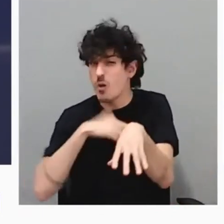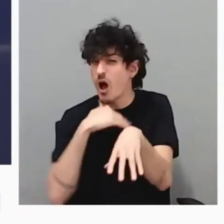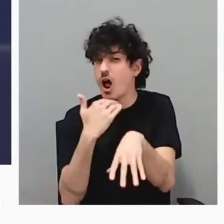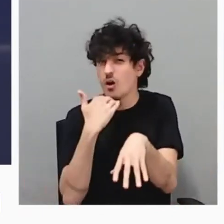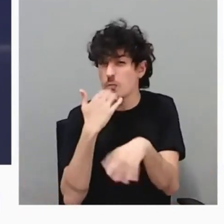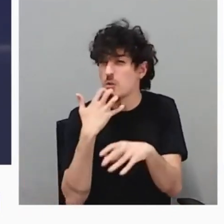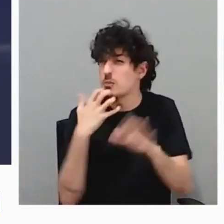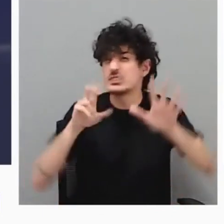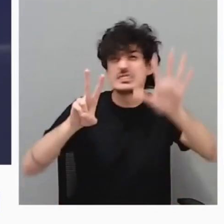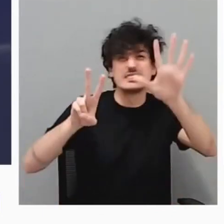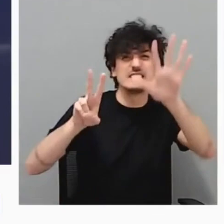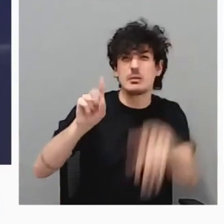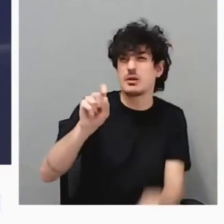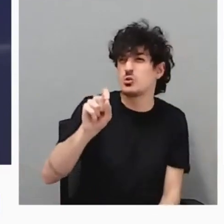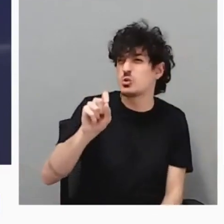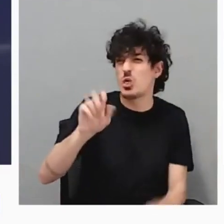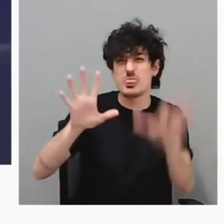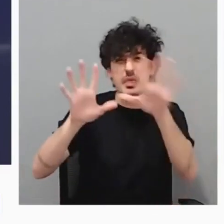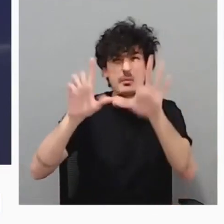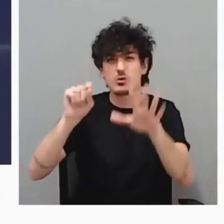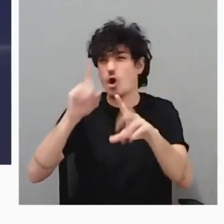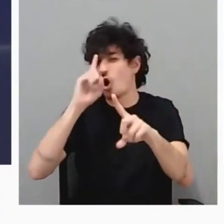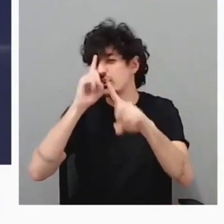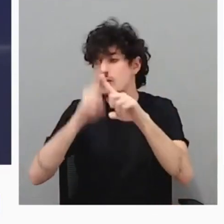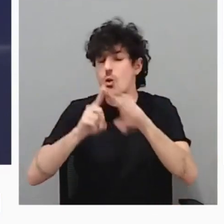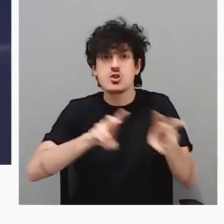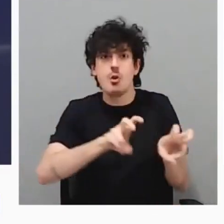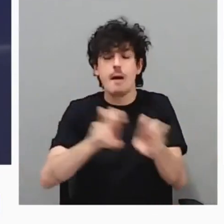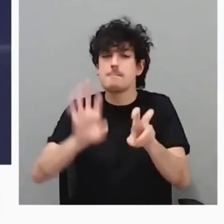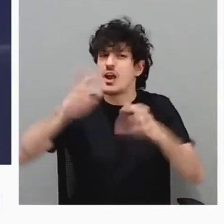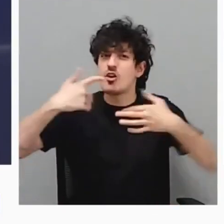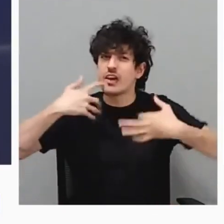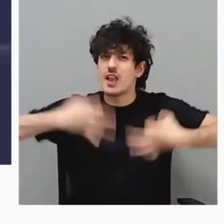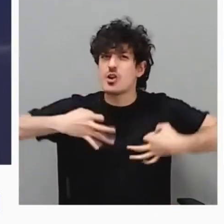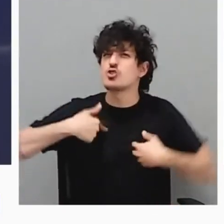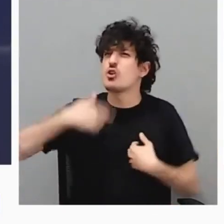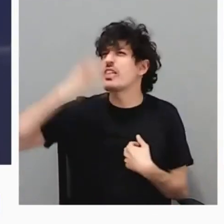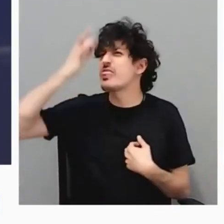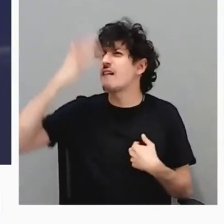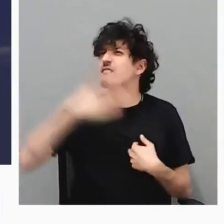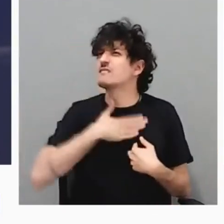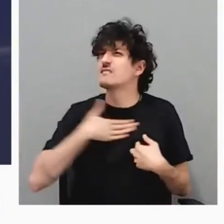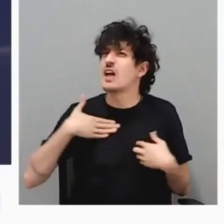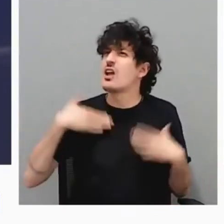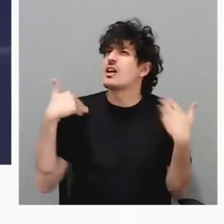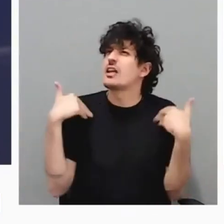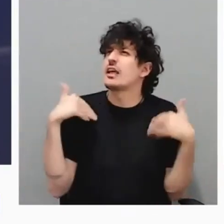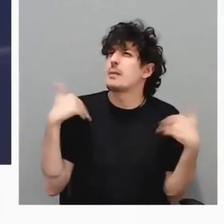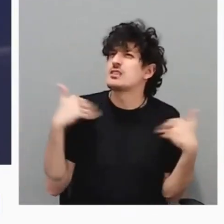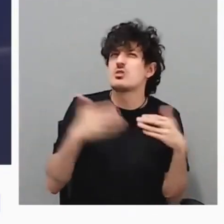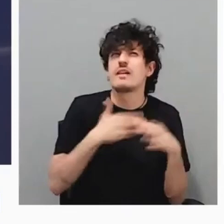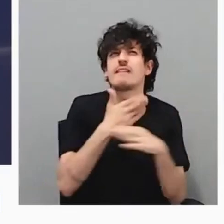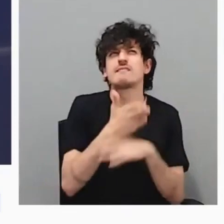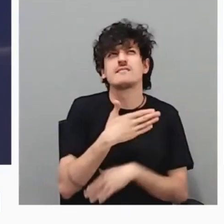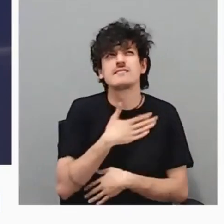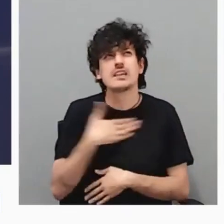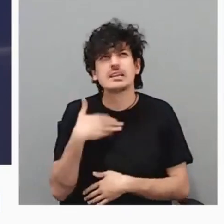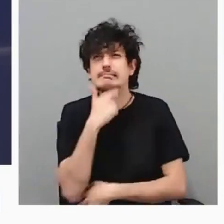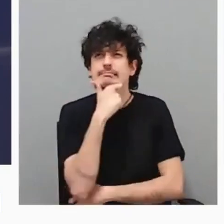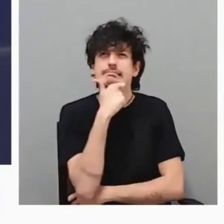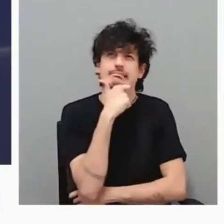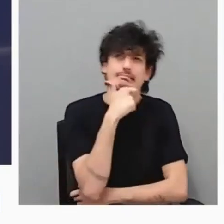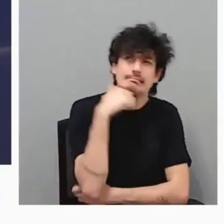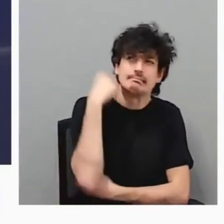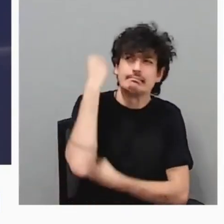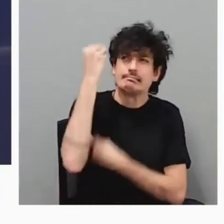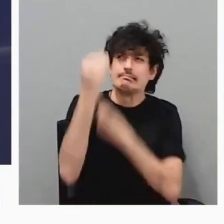10 minutos para innovar, pero real, ¿no? Tener la idea de, voy a hacer la idea de ir al gimnasio, no, o vas al gimnasio o no vas al gimnasio. Pues con esto es lo